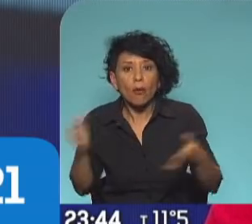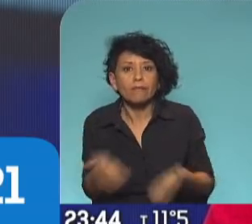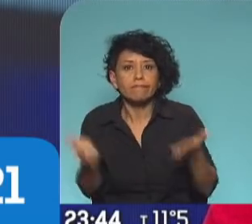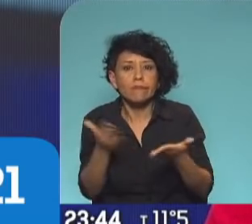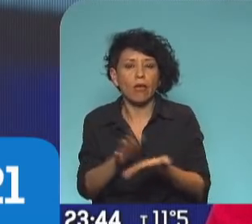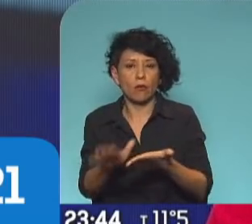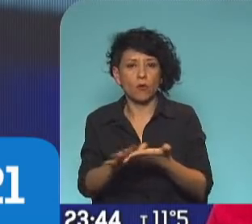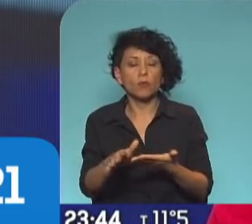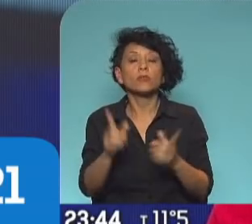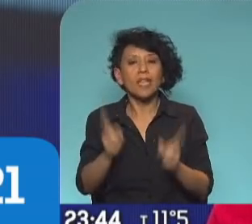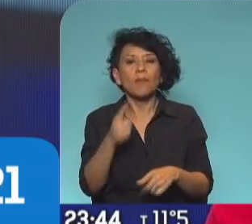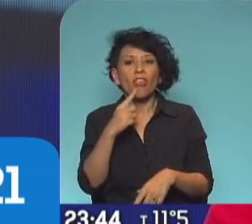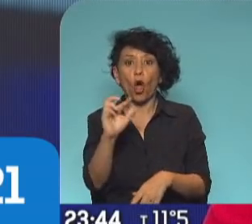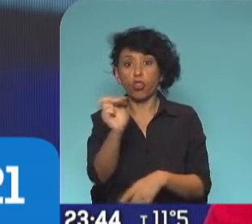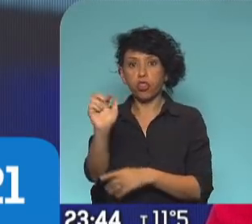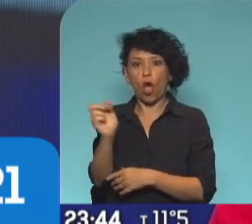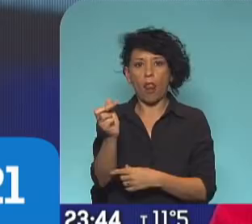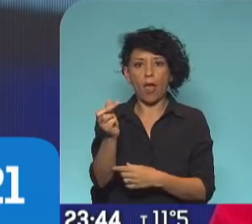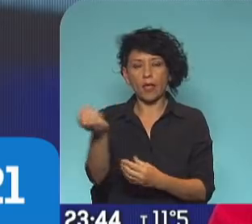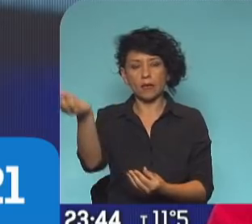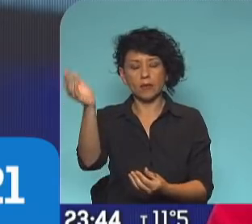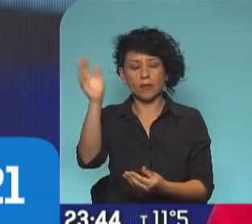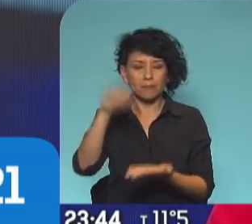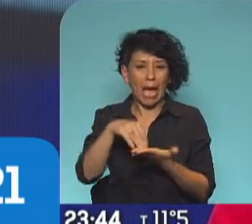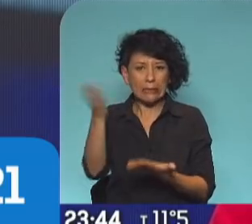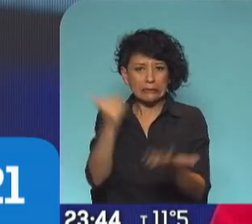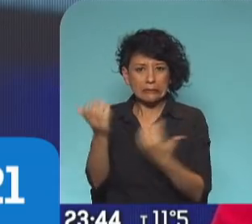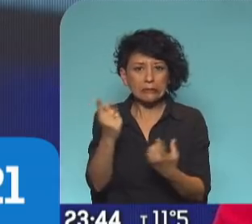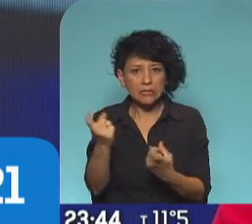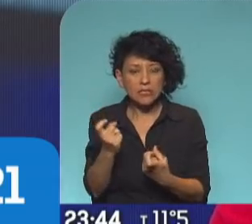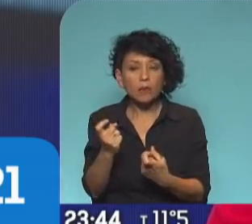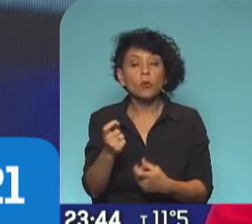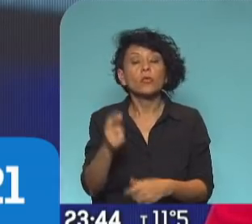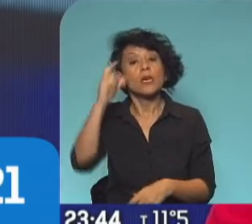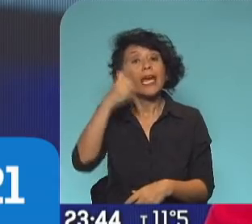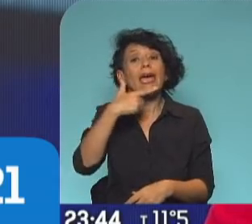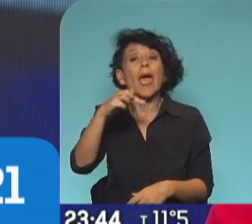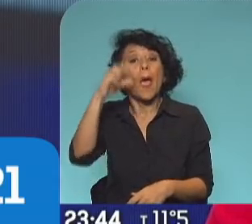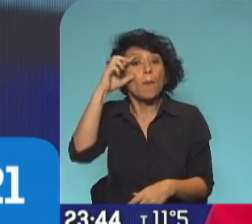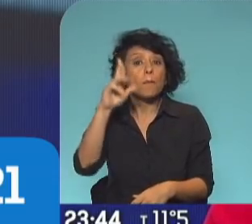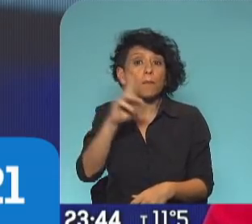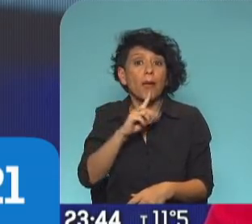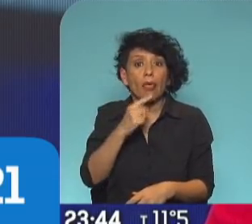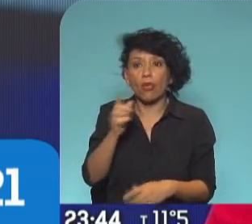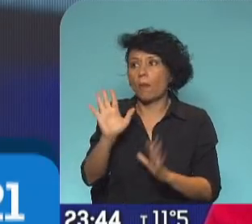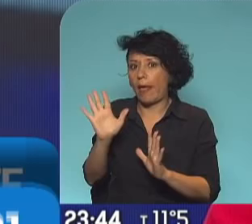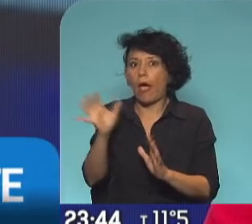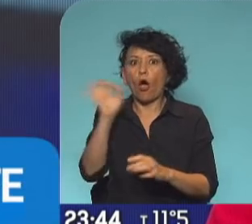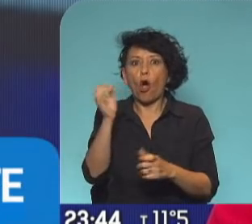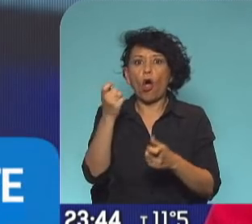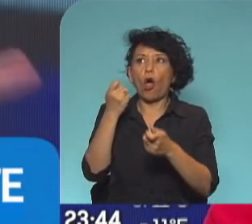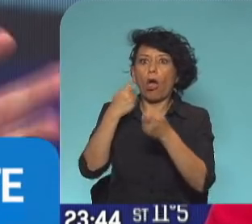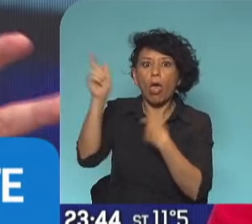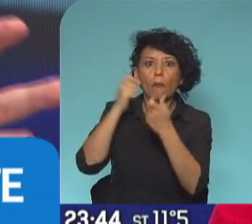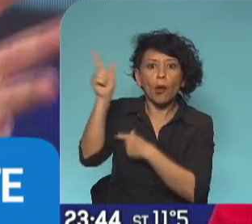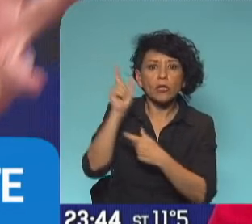y necesitamos dólares, también dijo, ¿no? Que después Esper lo refutó, decir, o exportamos o consumimos, no pueden hacer las dos cosas al mismo